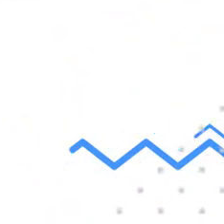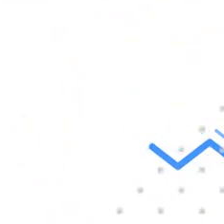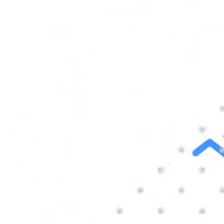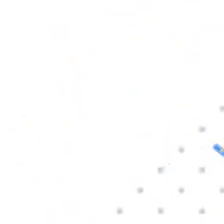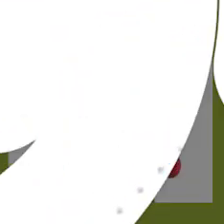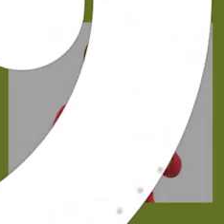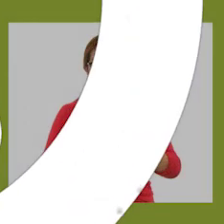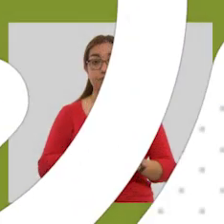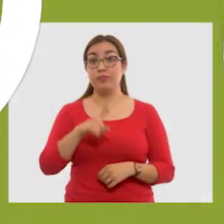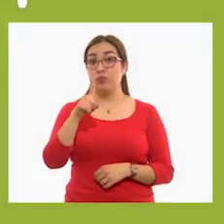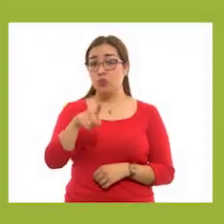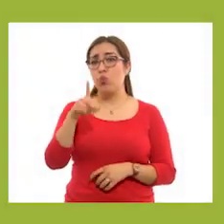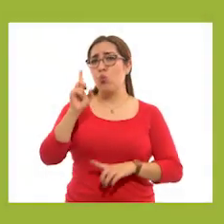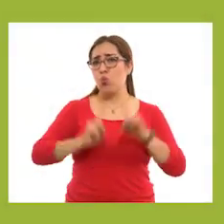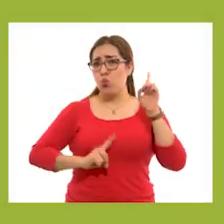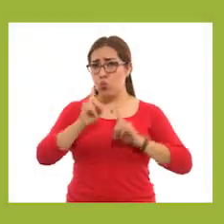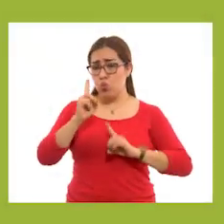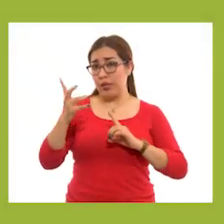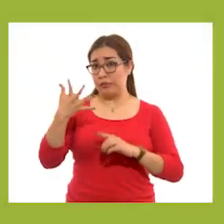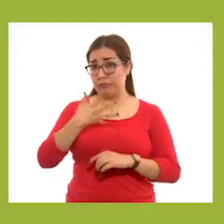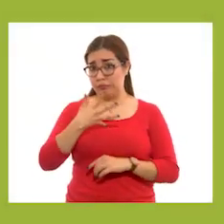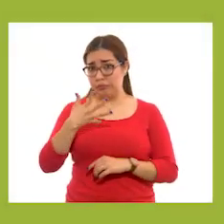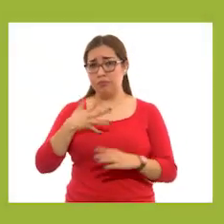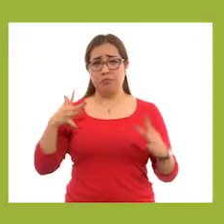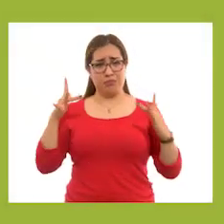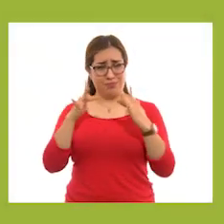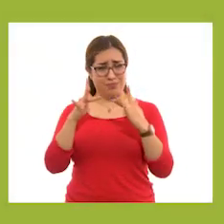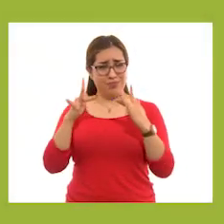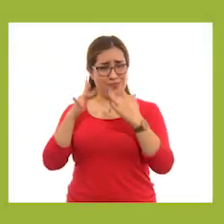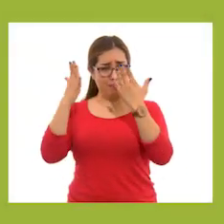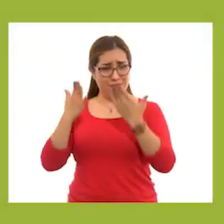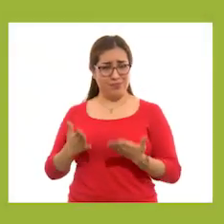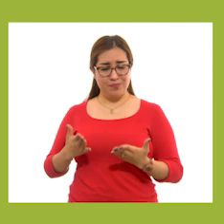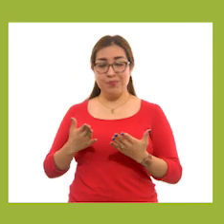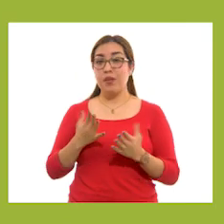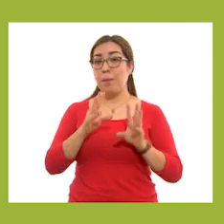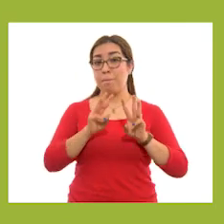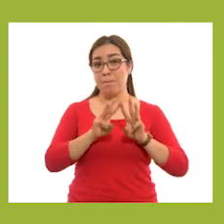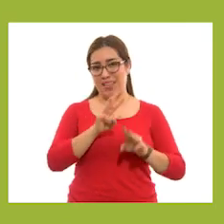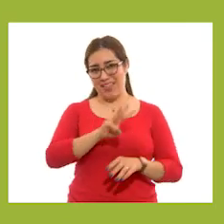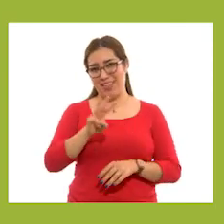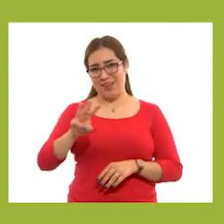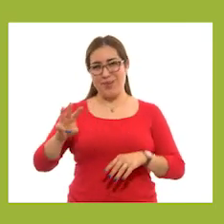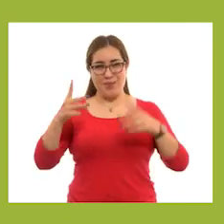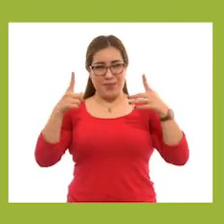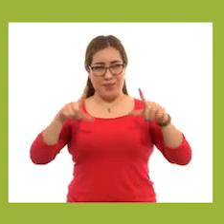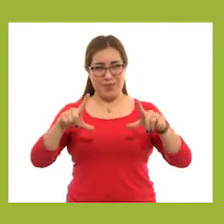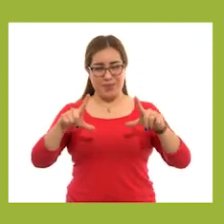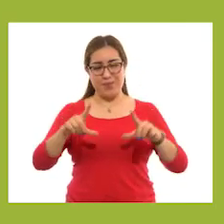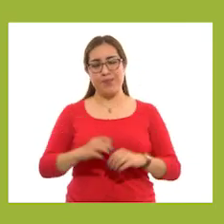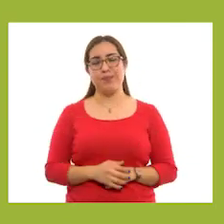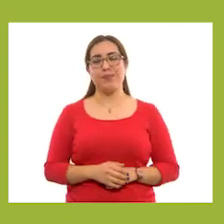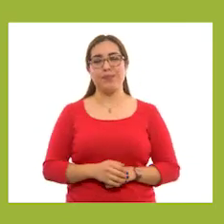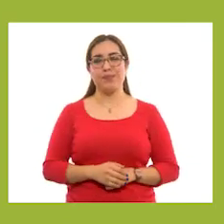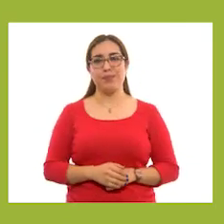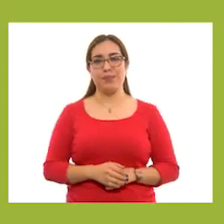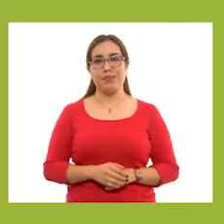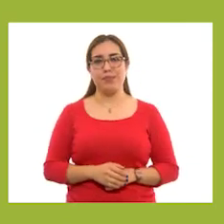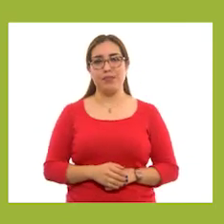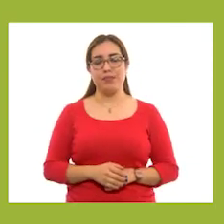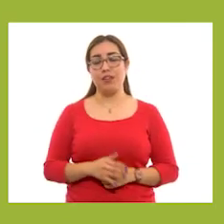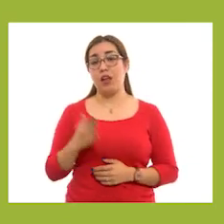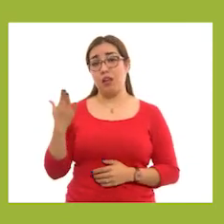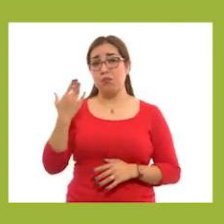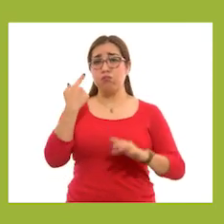Si tienes alguna duda, contáctanos. Página web, cep.gov.mx.